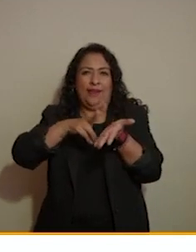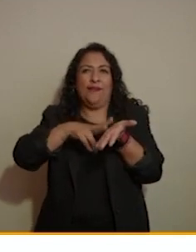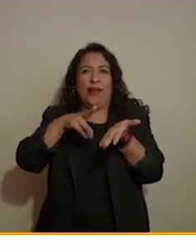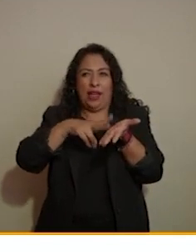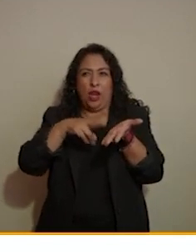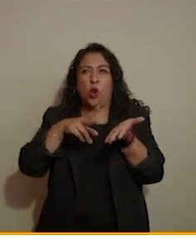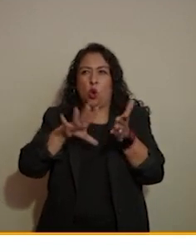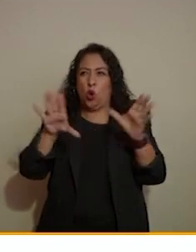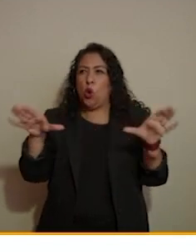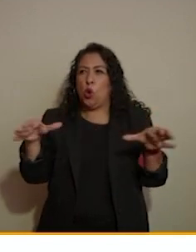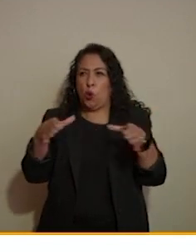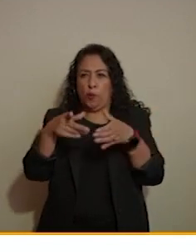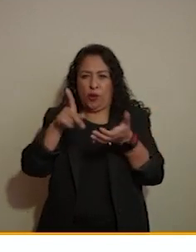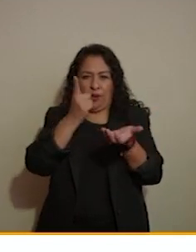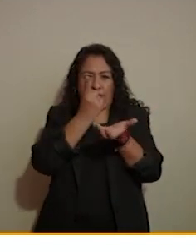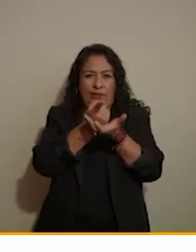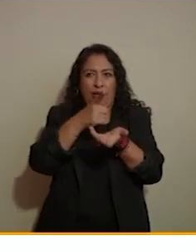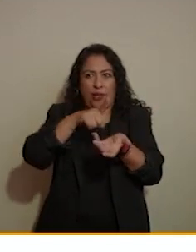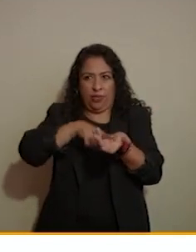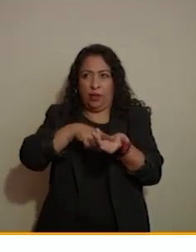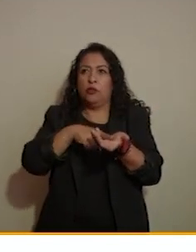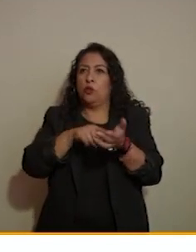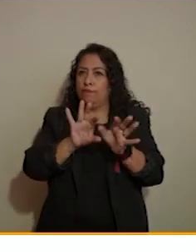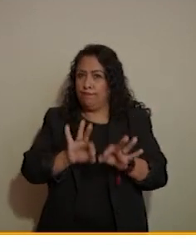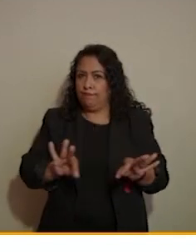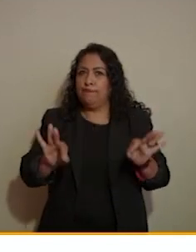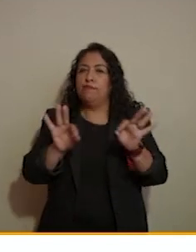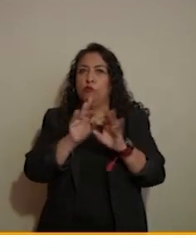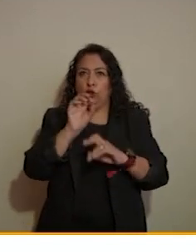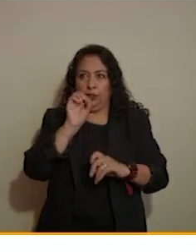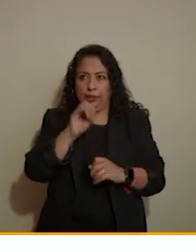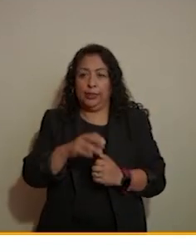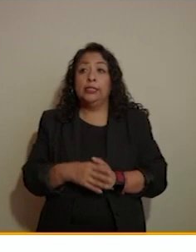la comunidad en la que se inserta.